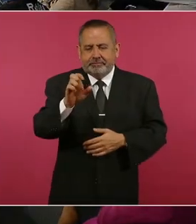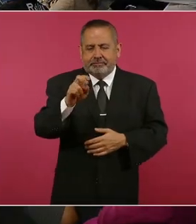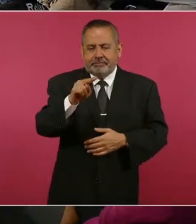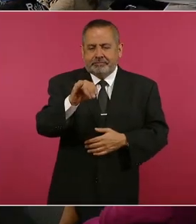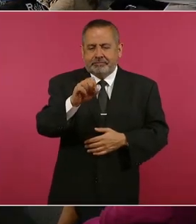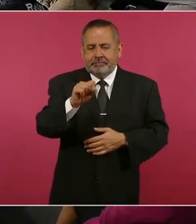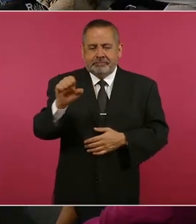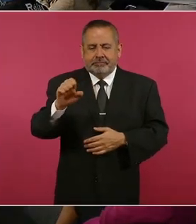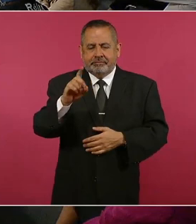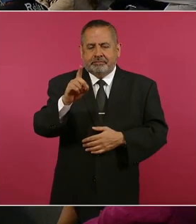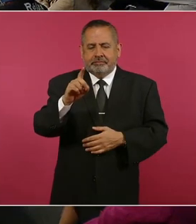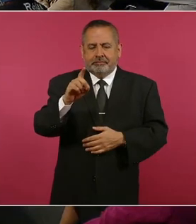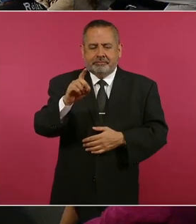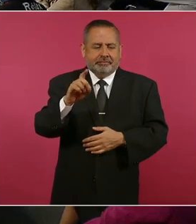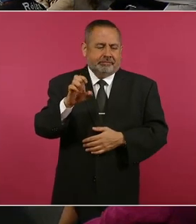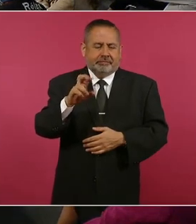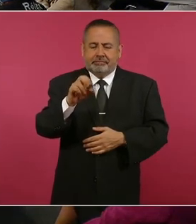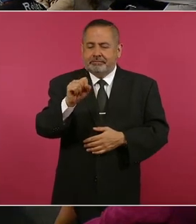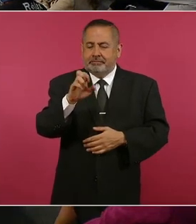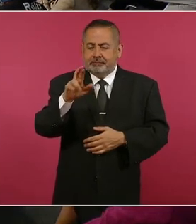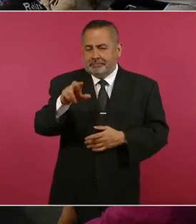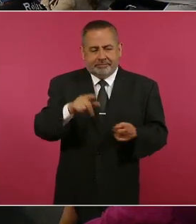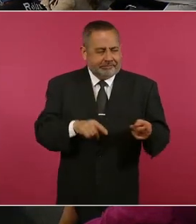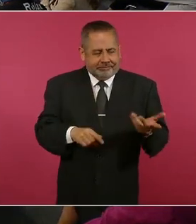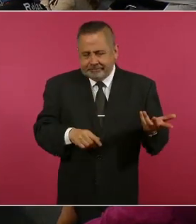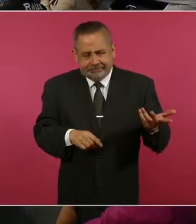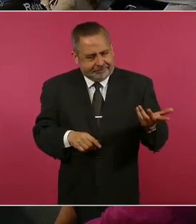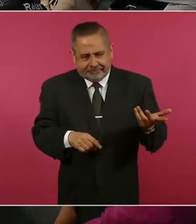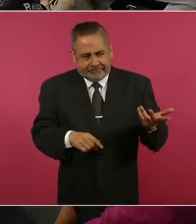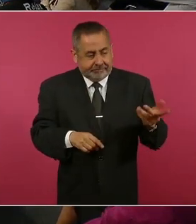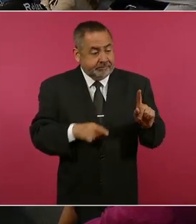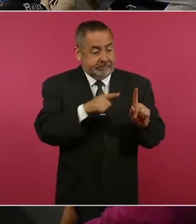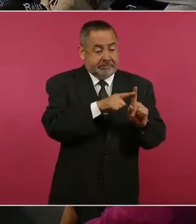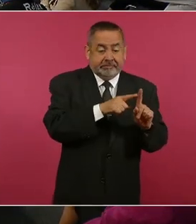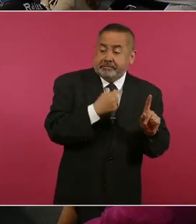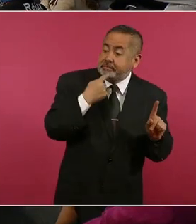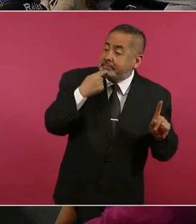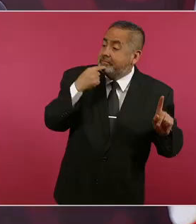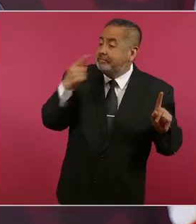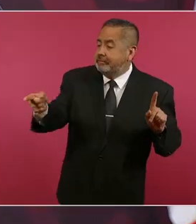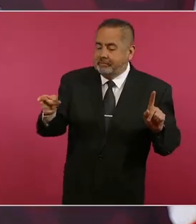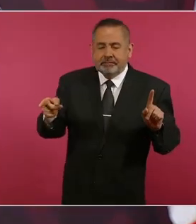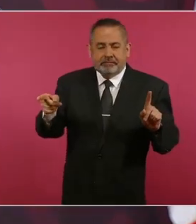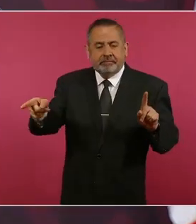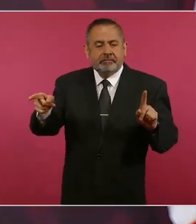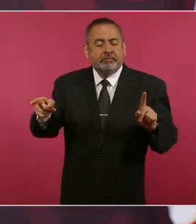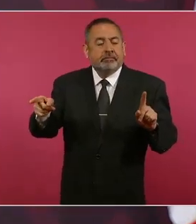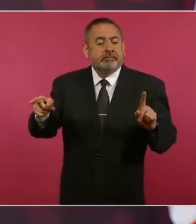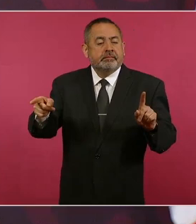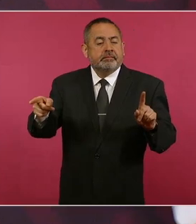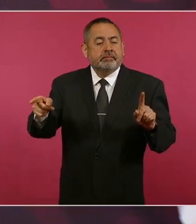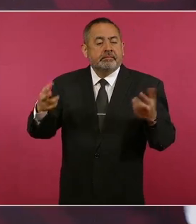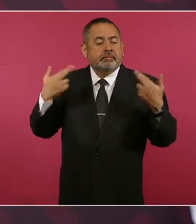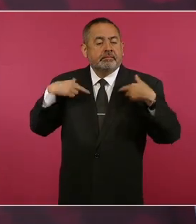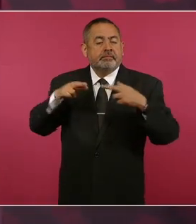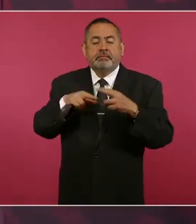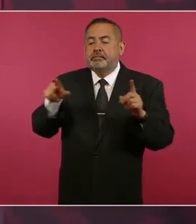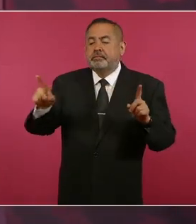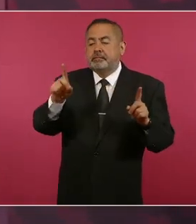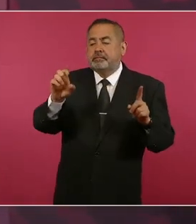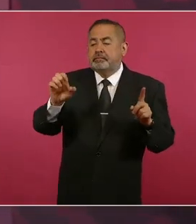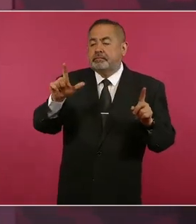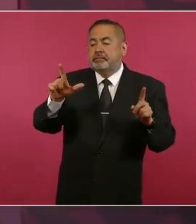Dresser, le había llamado a la maestra Ifigenia, no, a la maestra